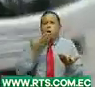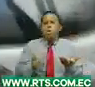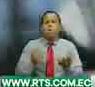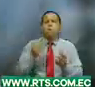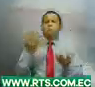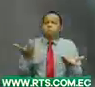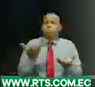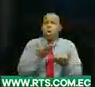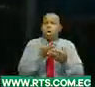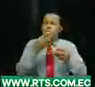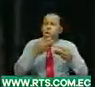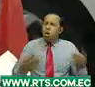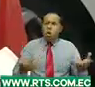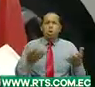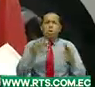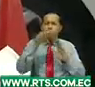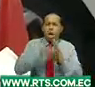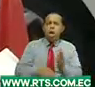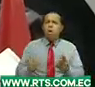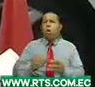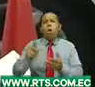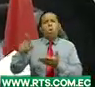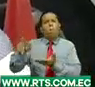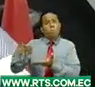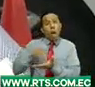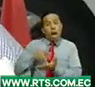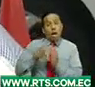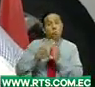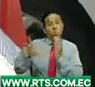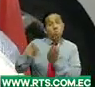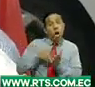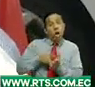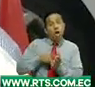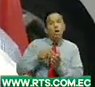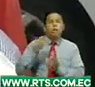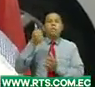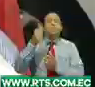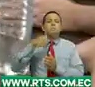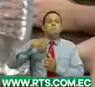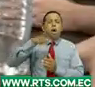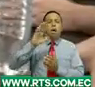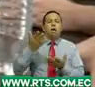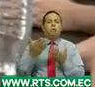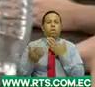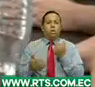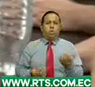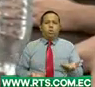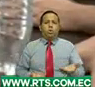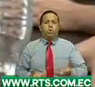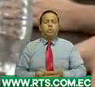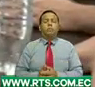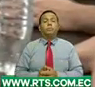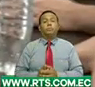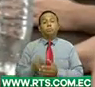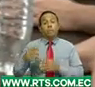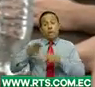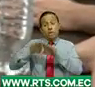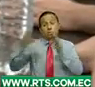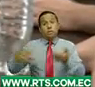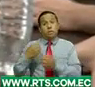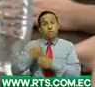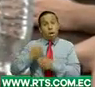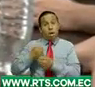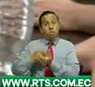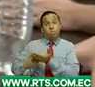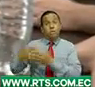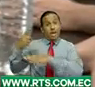aumento en el precio del pasaje. Tiene que ser un valor no menor a los 10 centavos de incremento en la tarifa actual. En una mesa de trabajo con el gerente general de